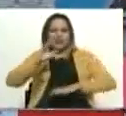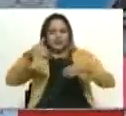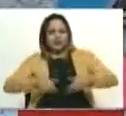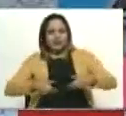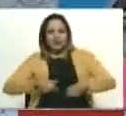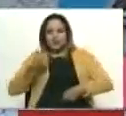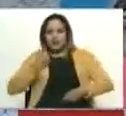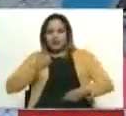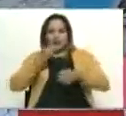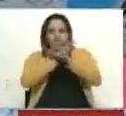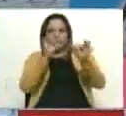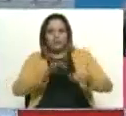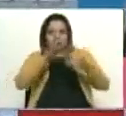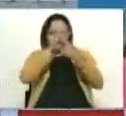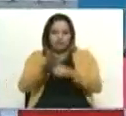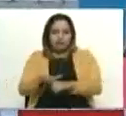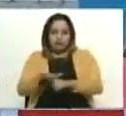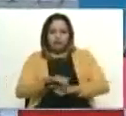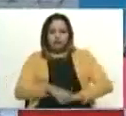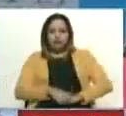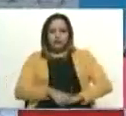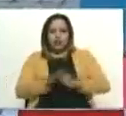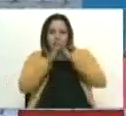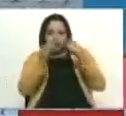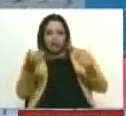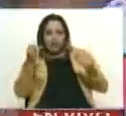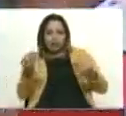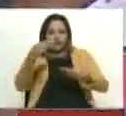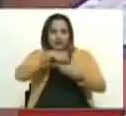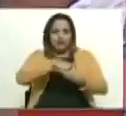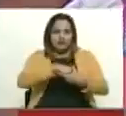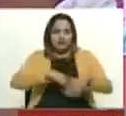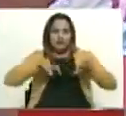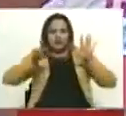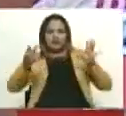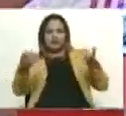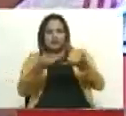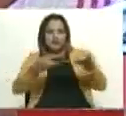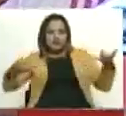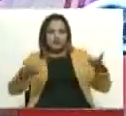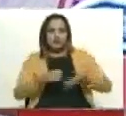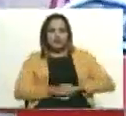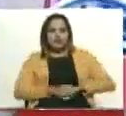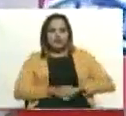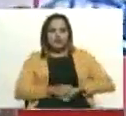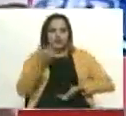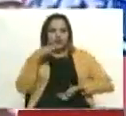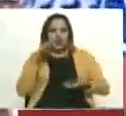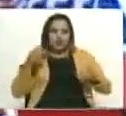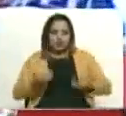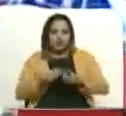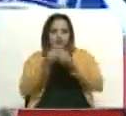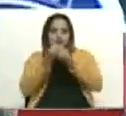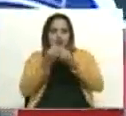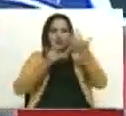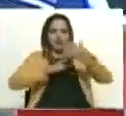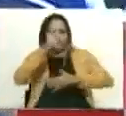cualquier forma de coloniaje. Todo eso está contenido en esas 7 líneas van acompañadas de un